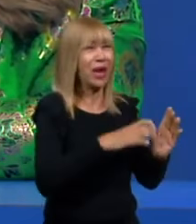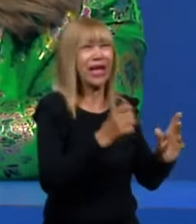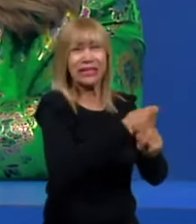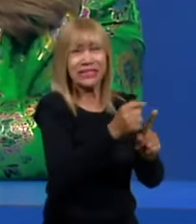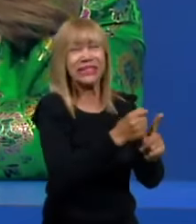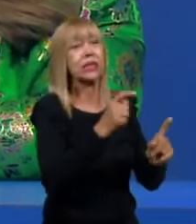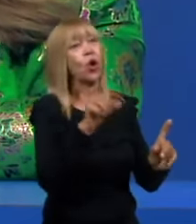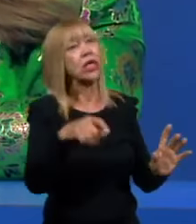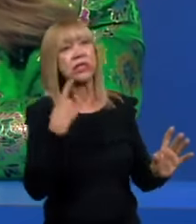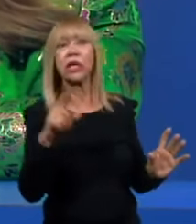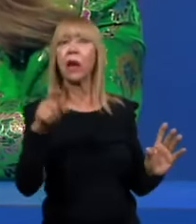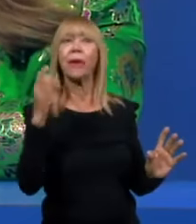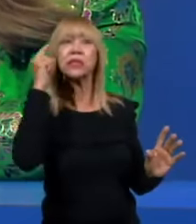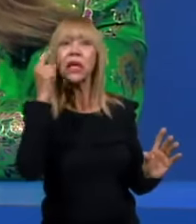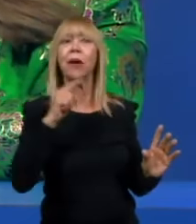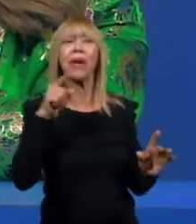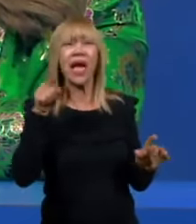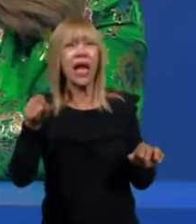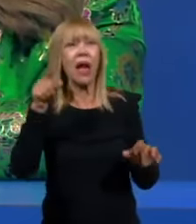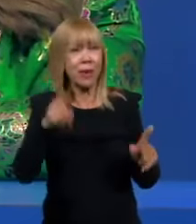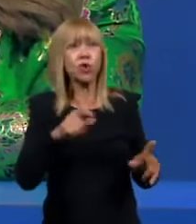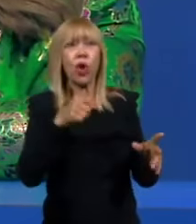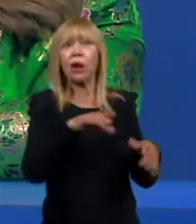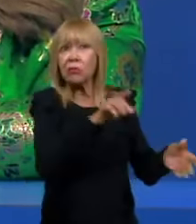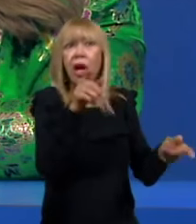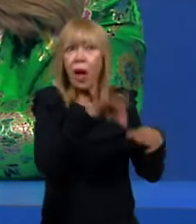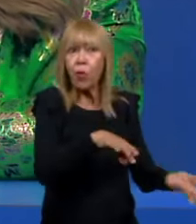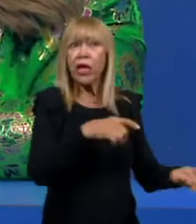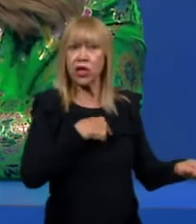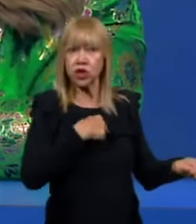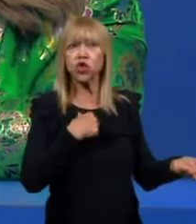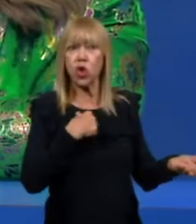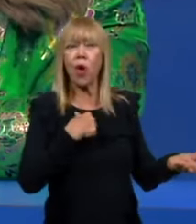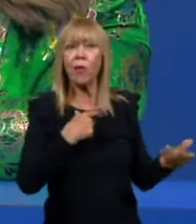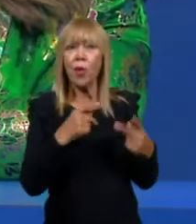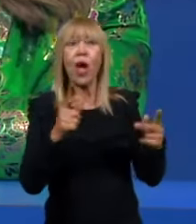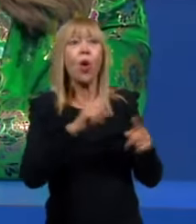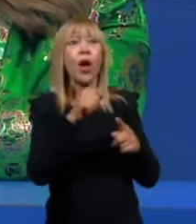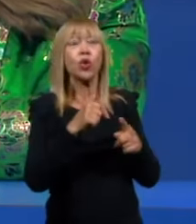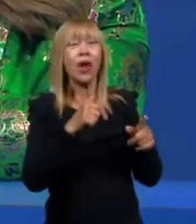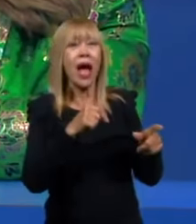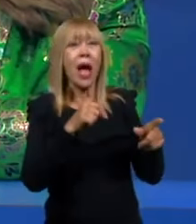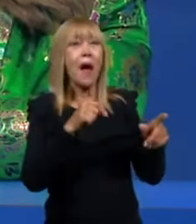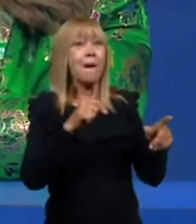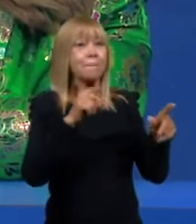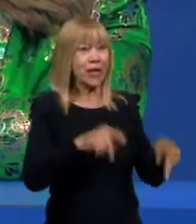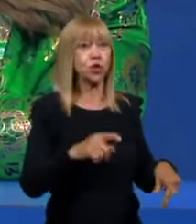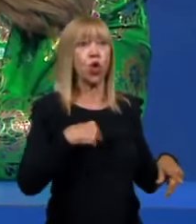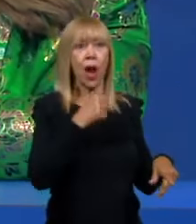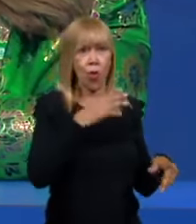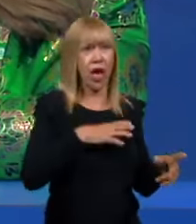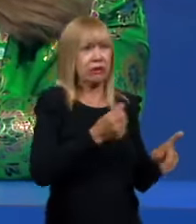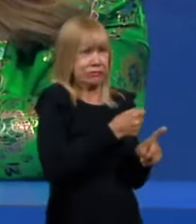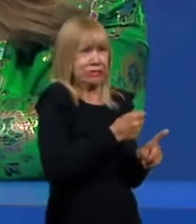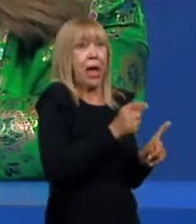te tengo que decir que hay que pensar también en la víctima. Y una de las cosas que yo propongo es que cuando una víctima va al cuartel,